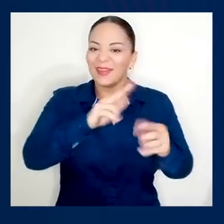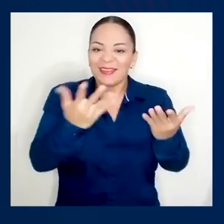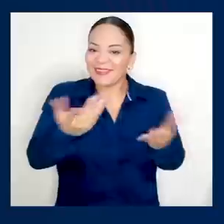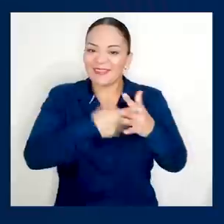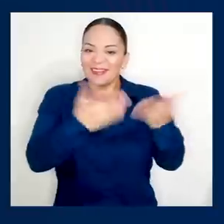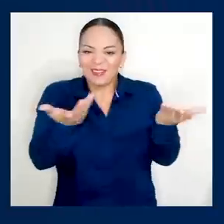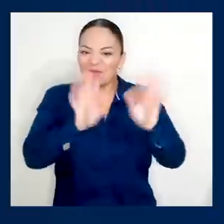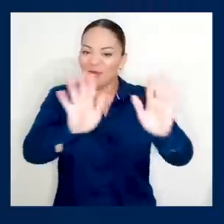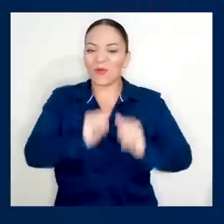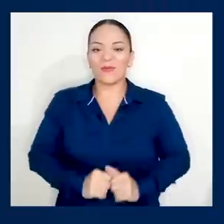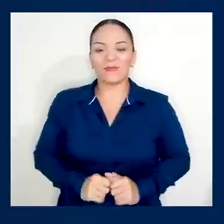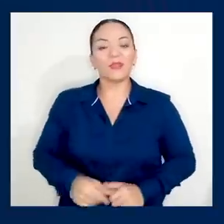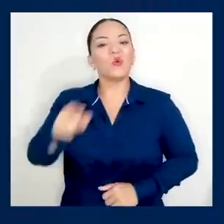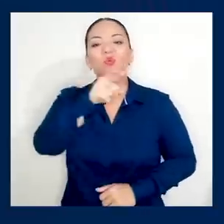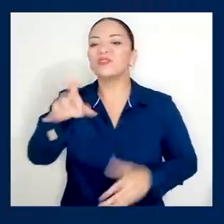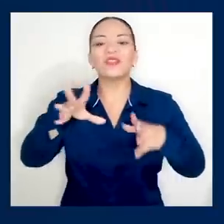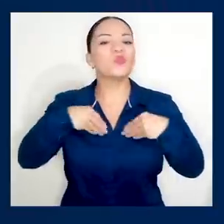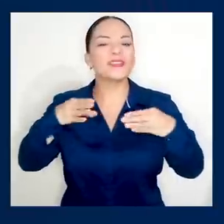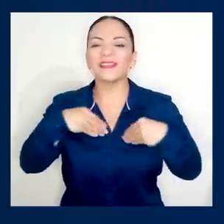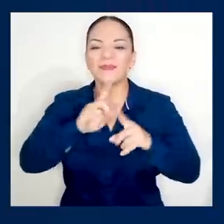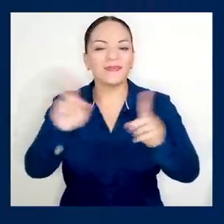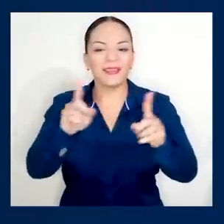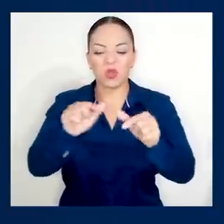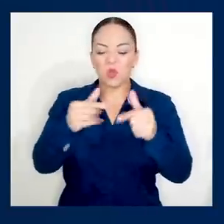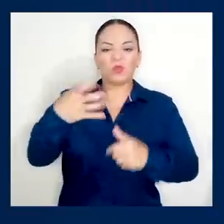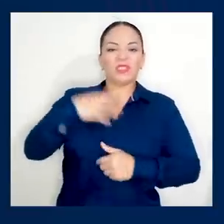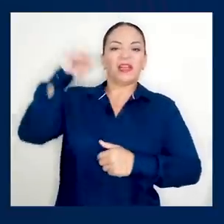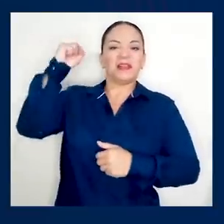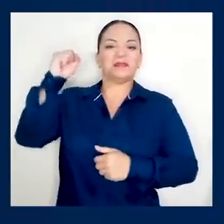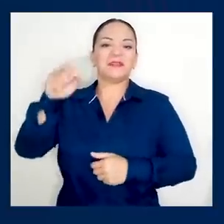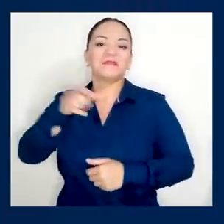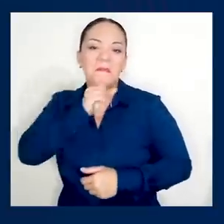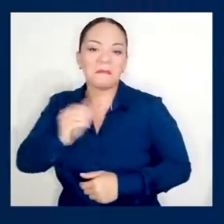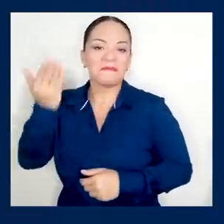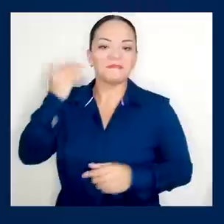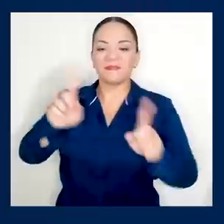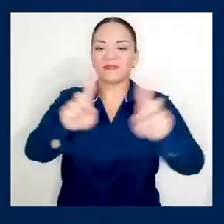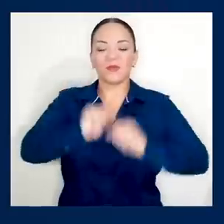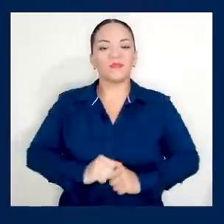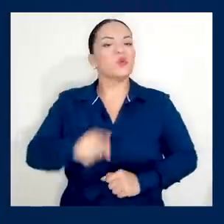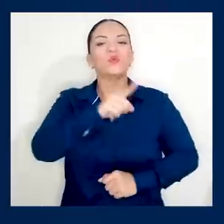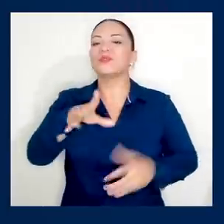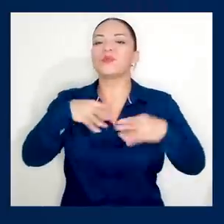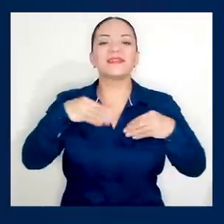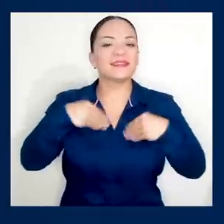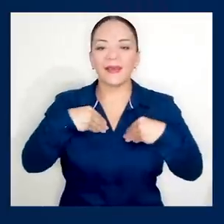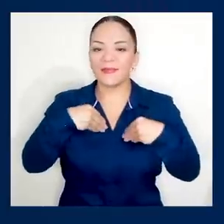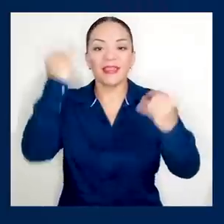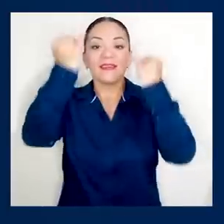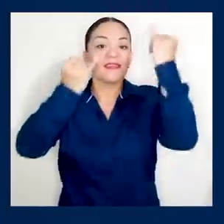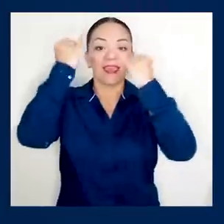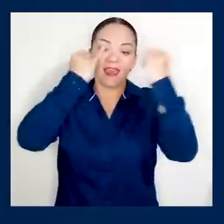No se deje engañar por sindicalistas añejos, No se deje engañar por personas de